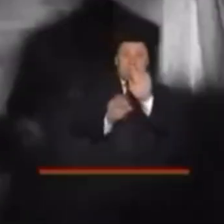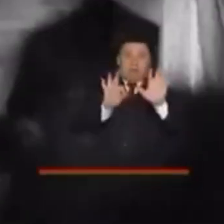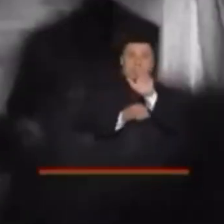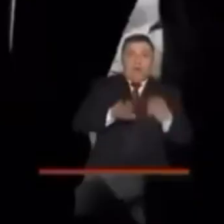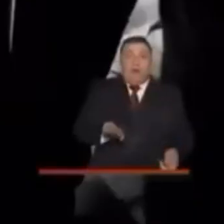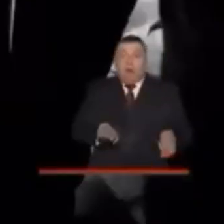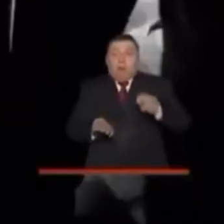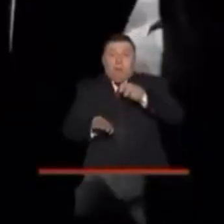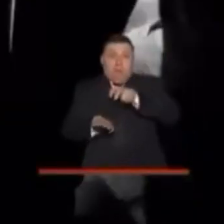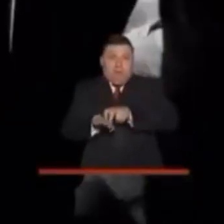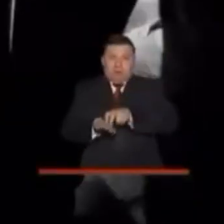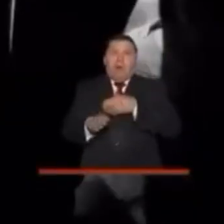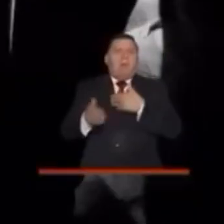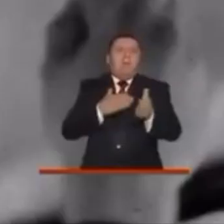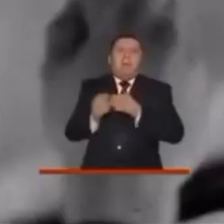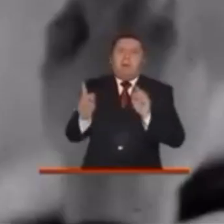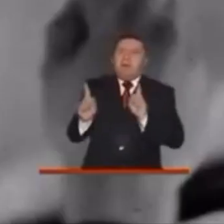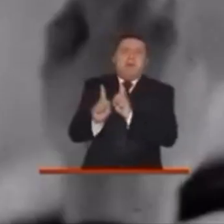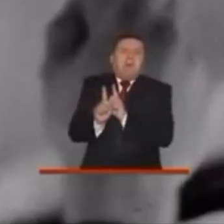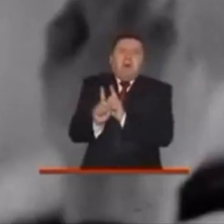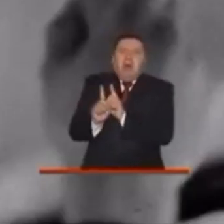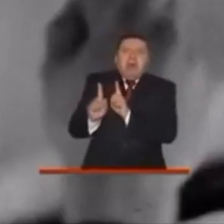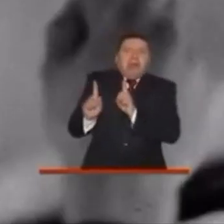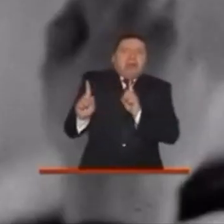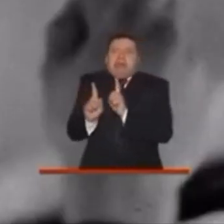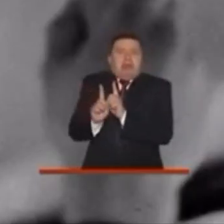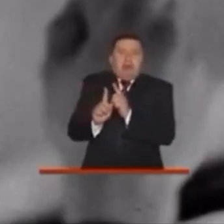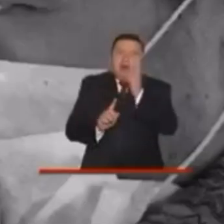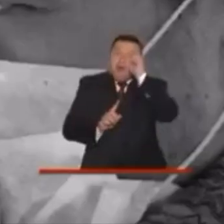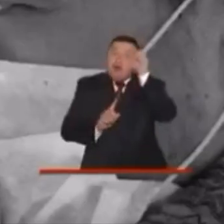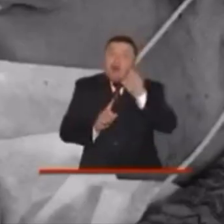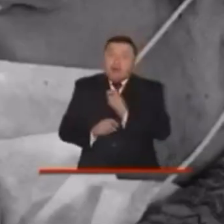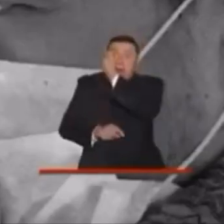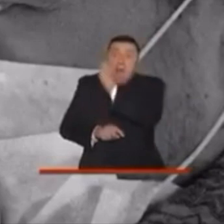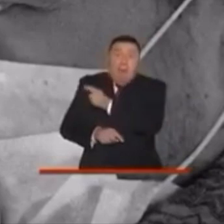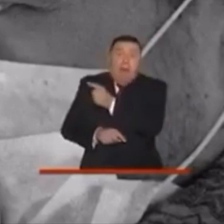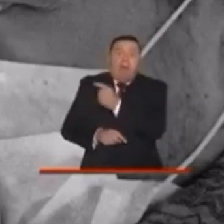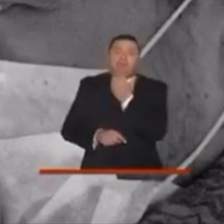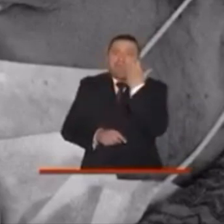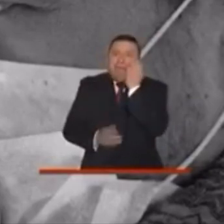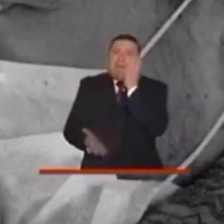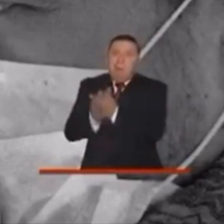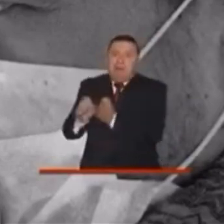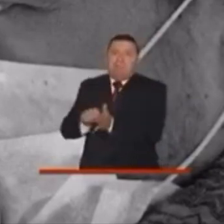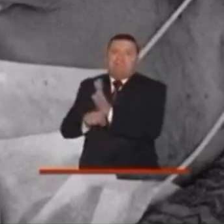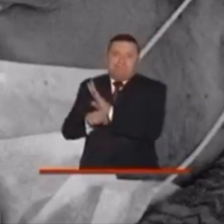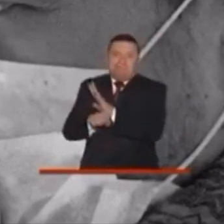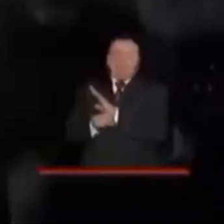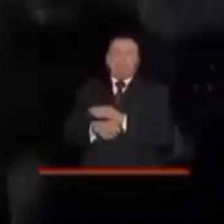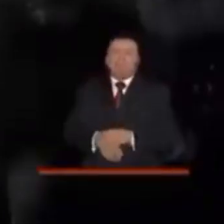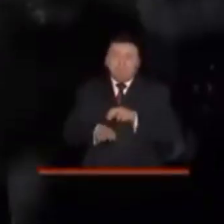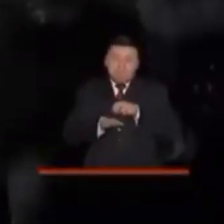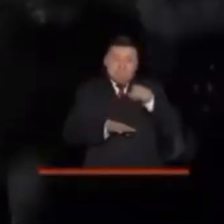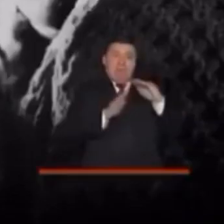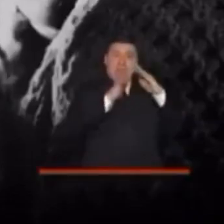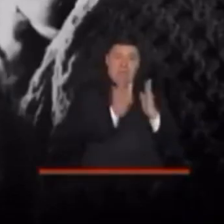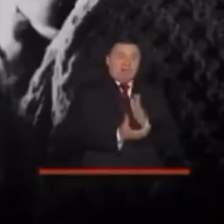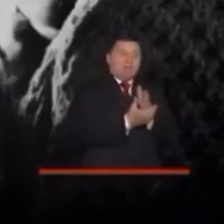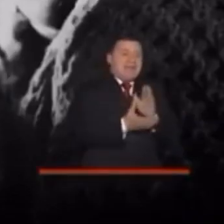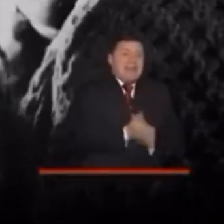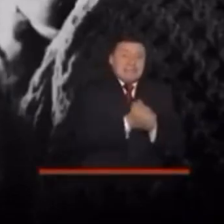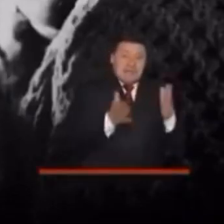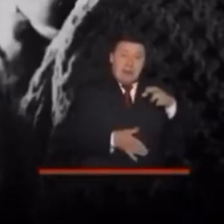sube el bus sin mantener la distancia mínima de un metro y medio no lo sabe pero la persona que va a su lado es positivo para kobe llega a casa